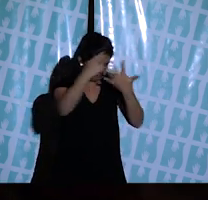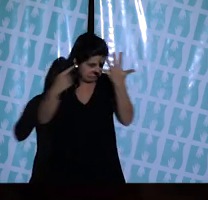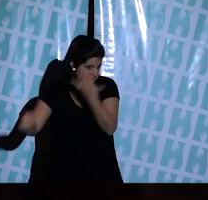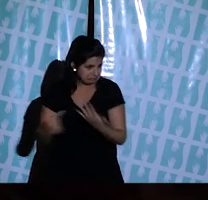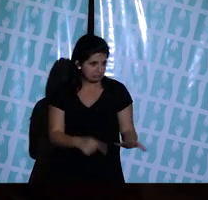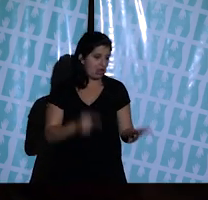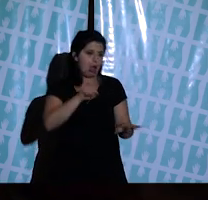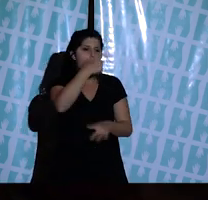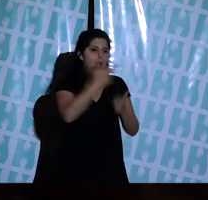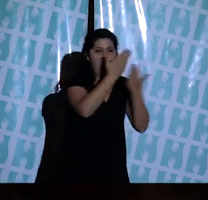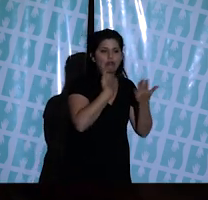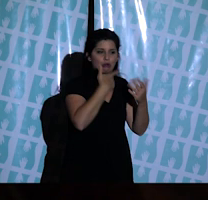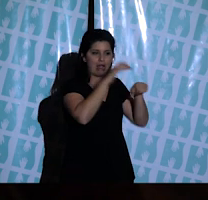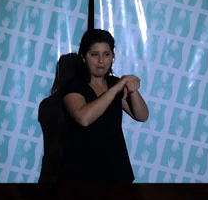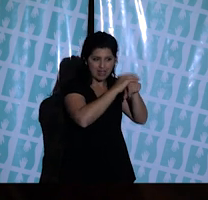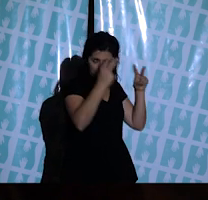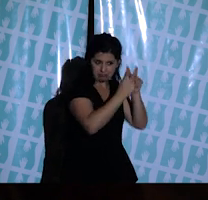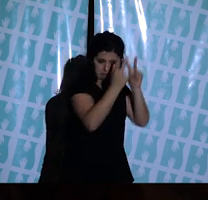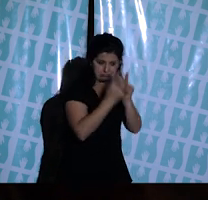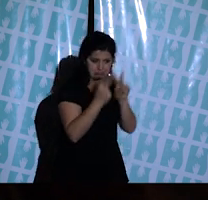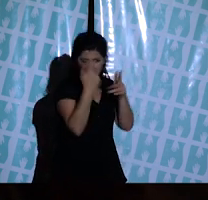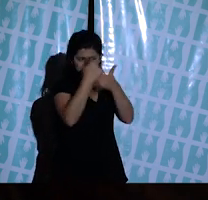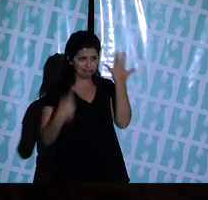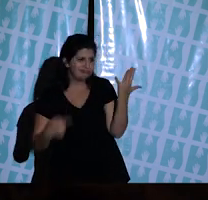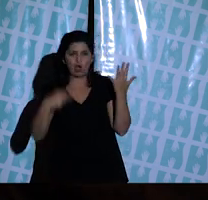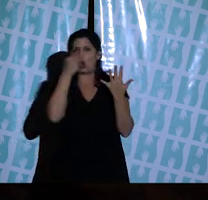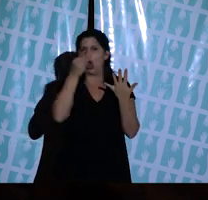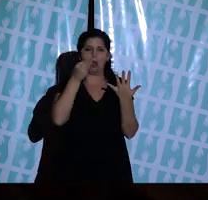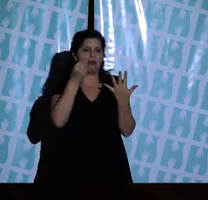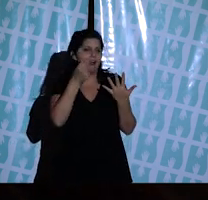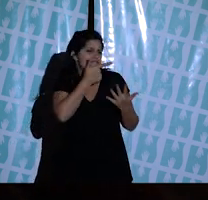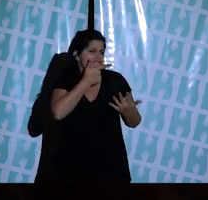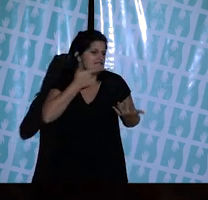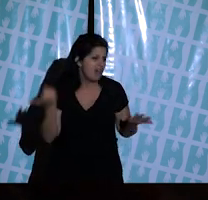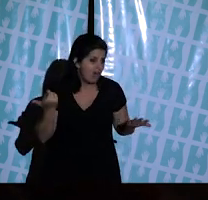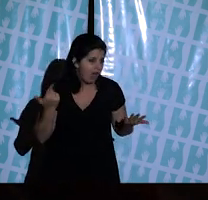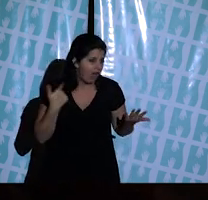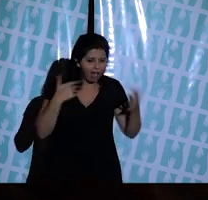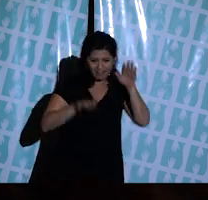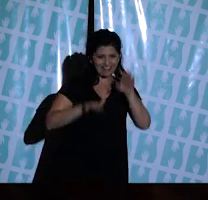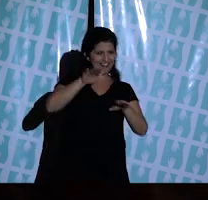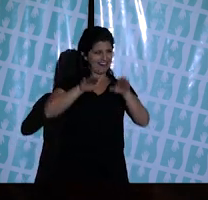bueno, otro día se juntará con los amigos, etc. Comerá algo rico, en un equilibrio.